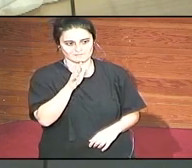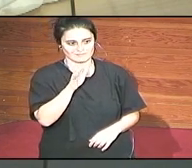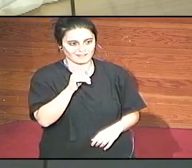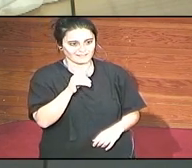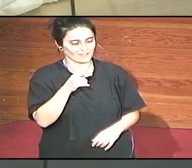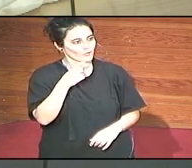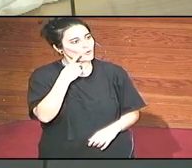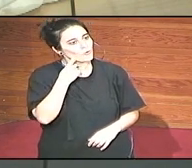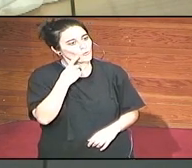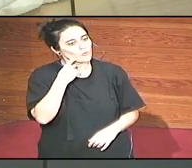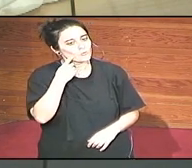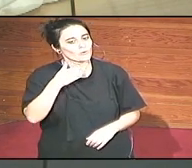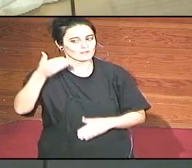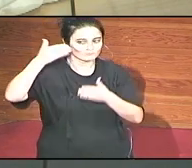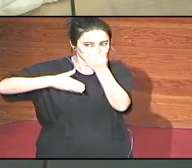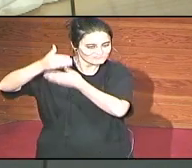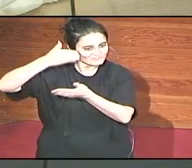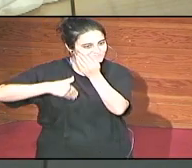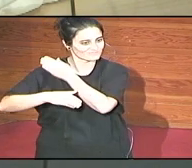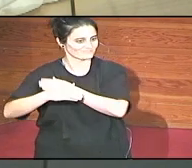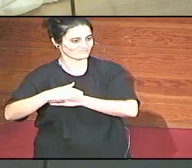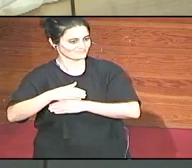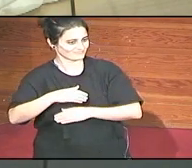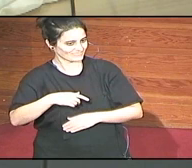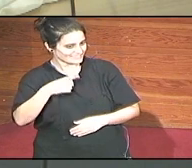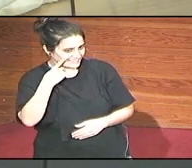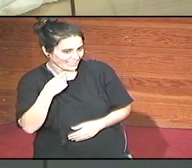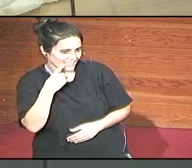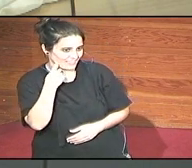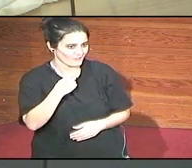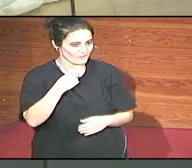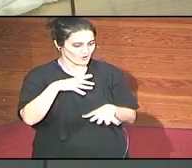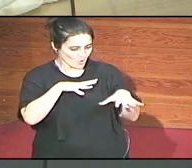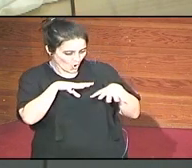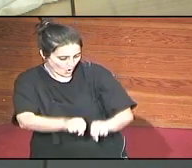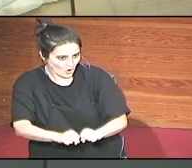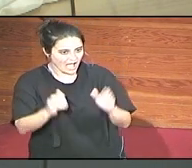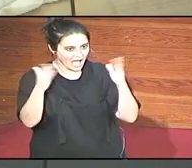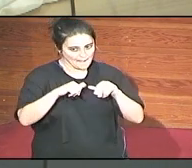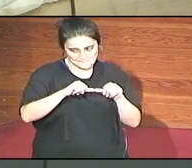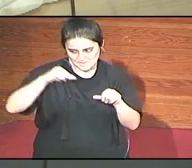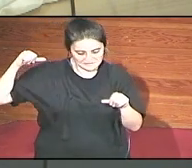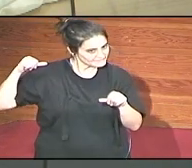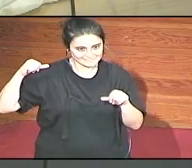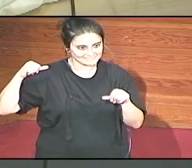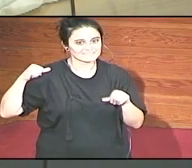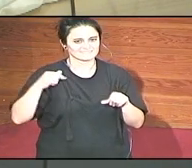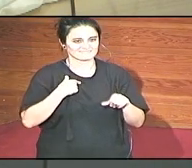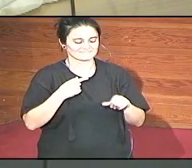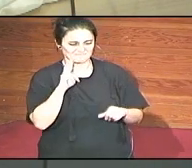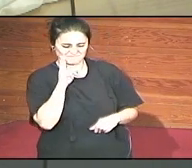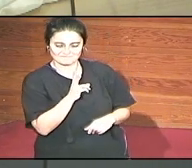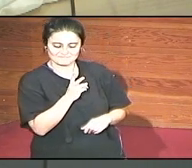el no haber sido y colonizados eso lo notas en cualquier tipo de detalle esa sensación de que